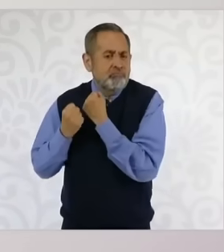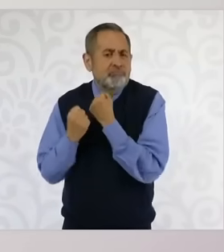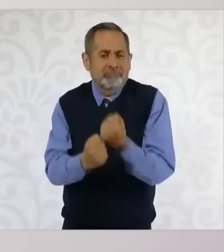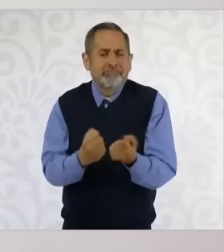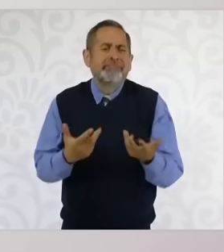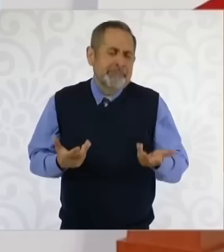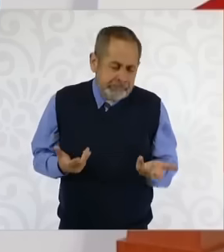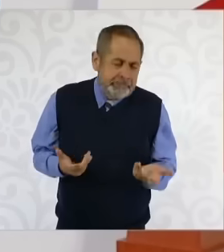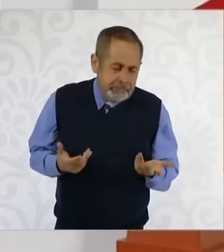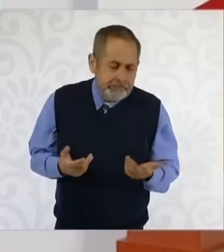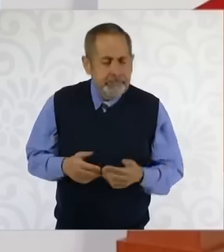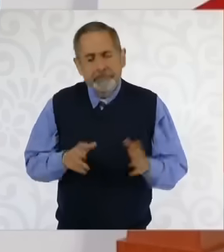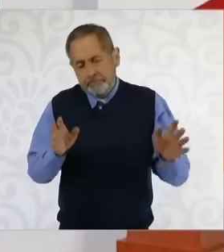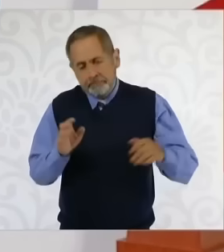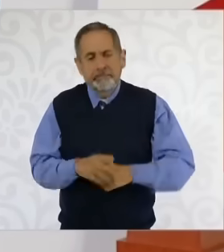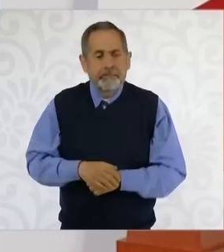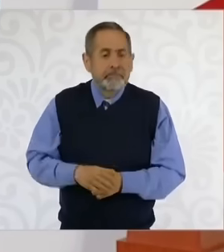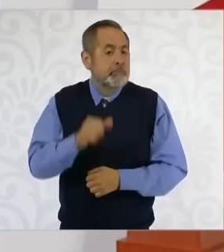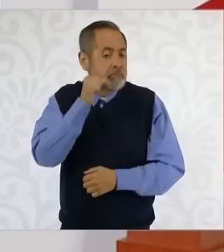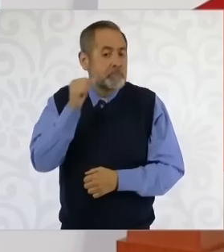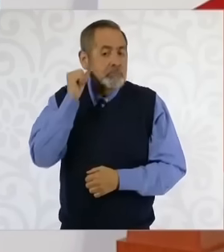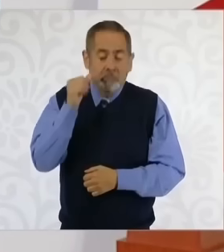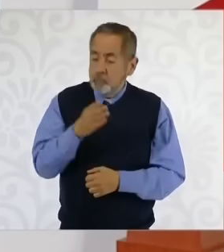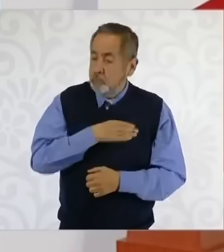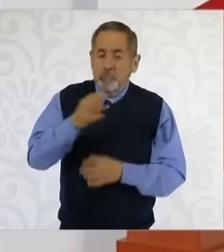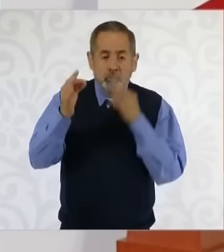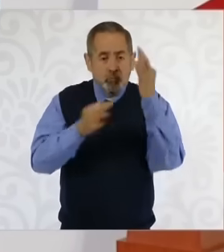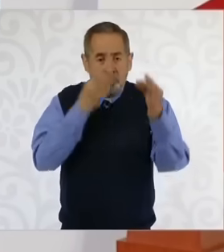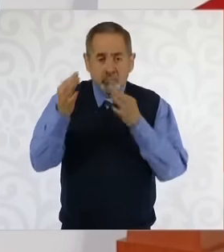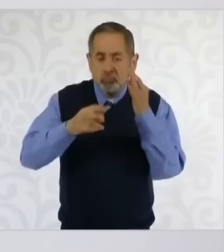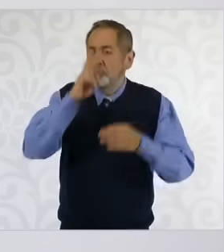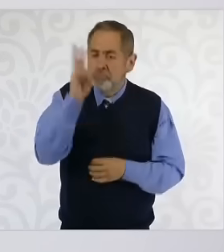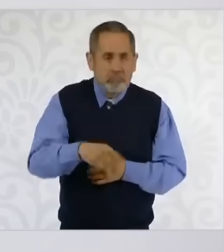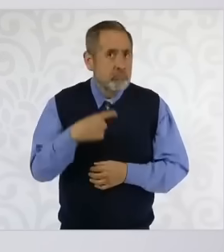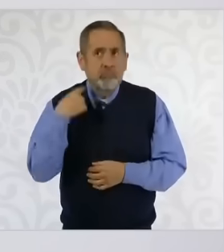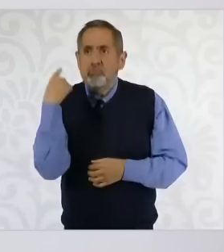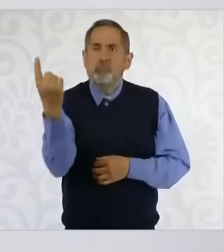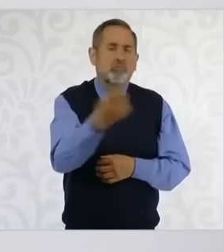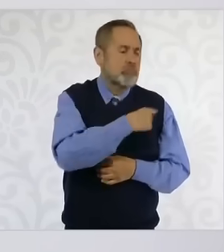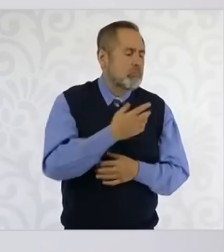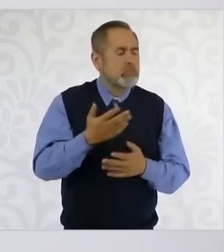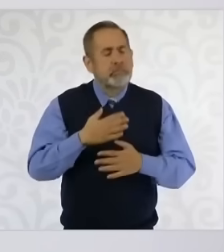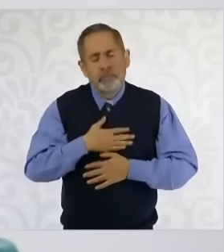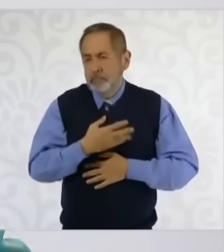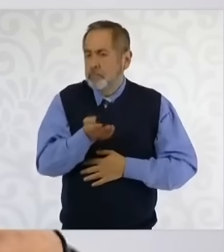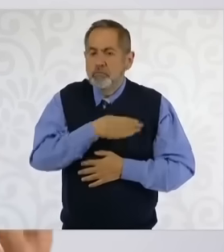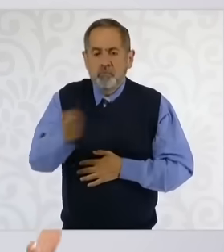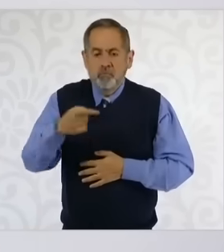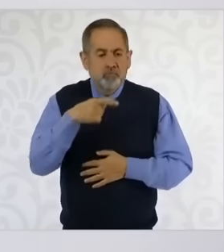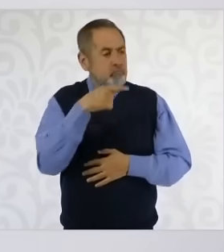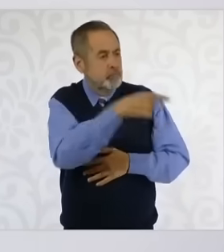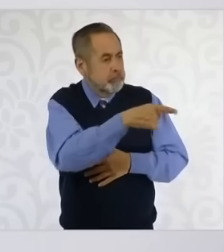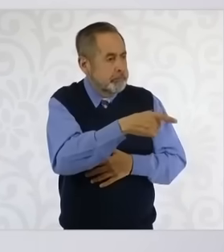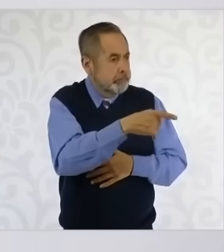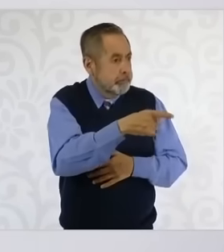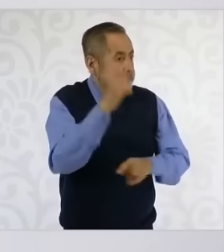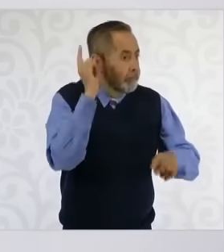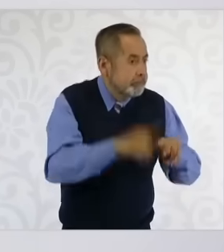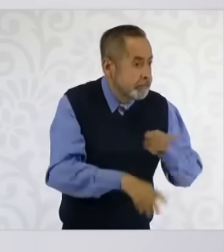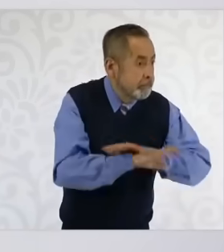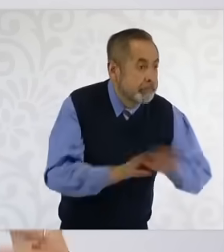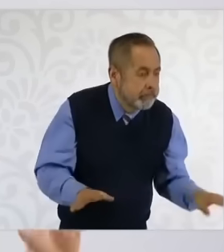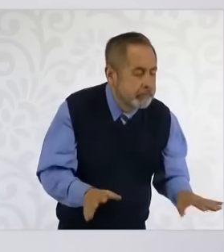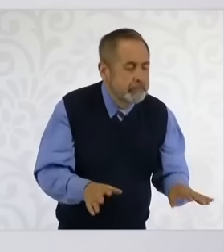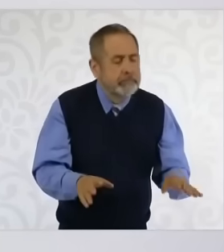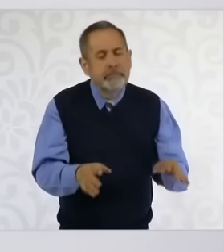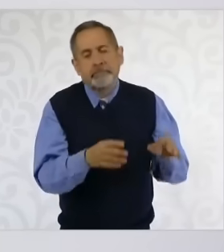Entonces, fue una buena noticia ayer, la verdad, para todas y todos los mexicanos, de certidumbre,